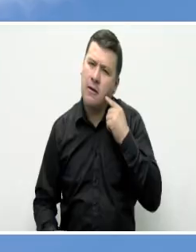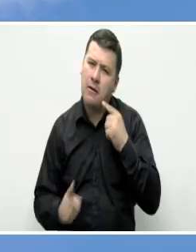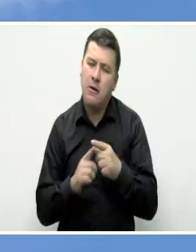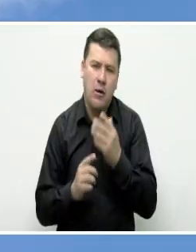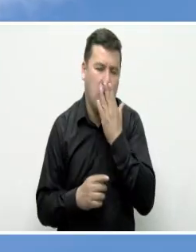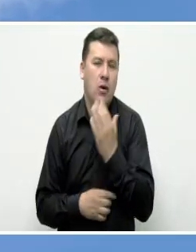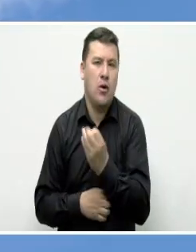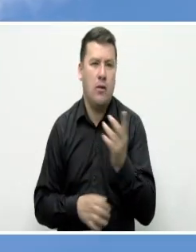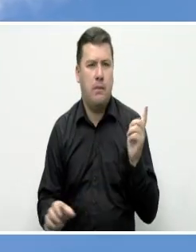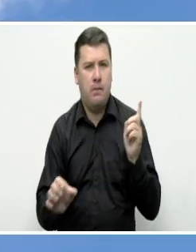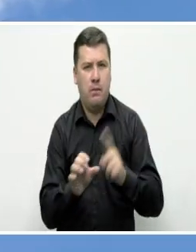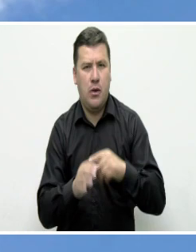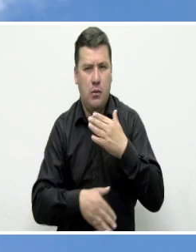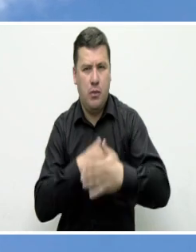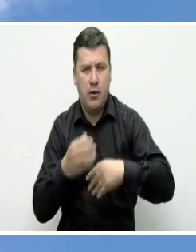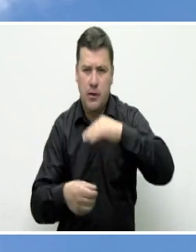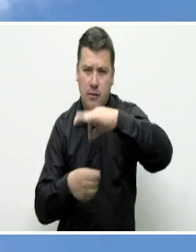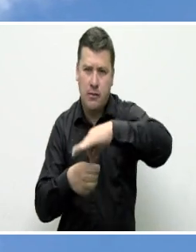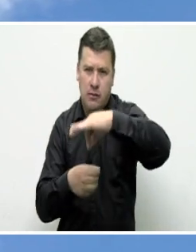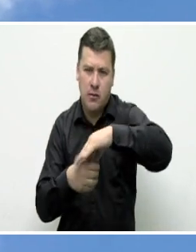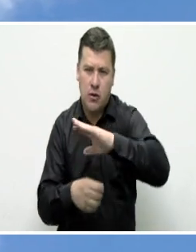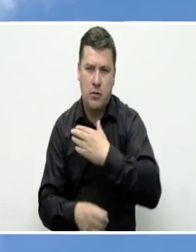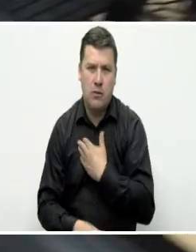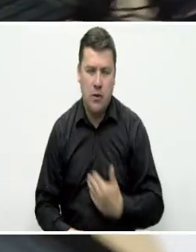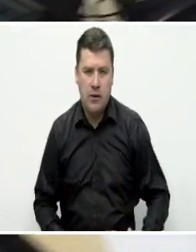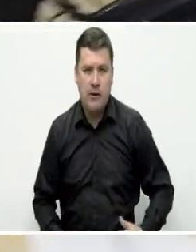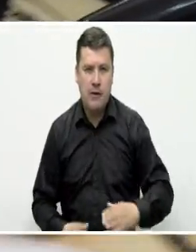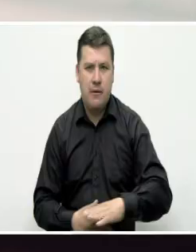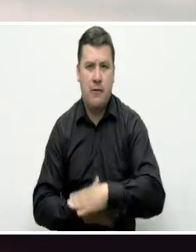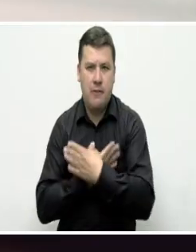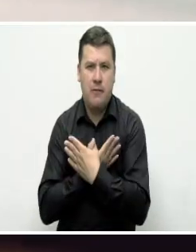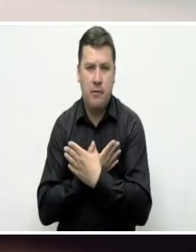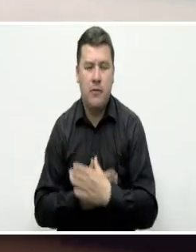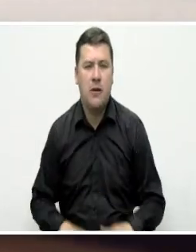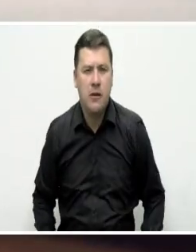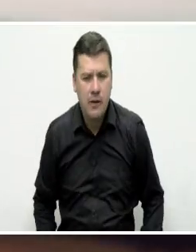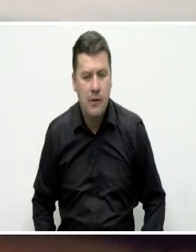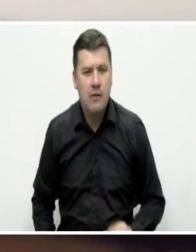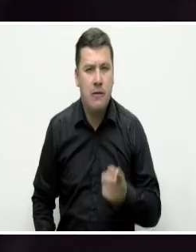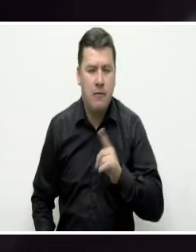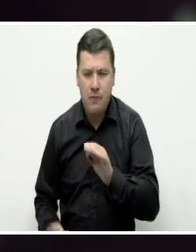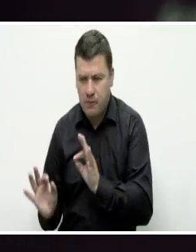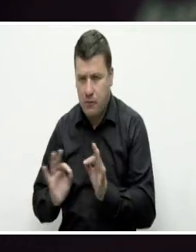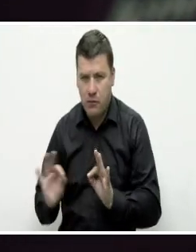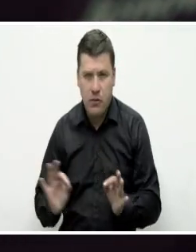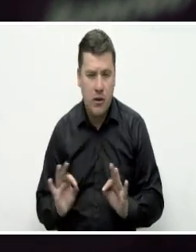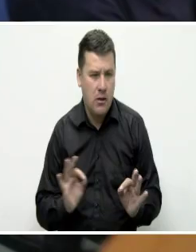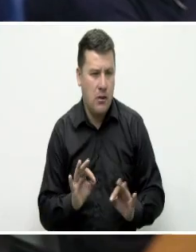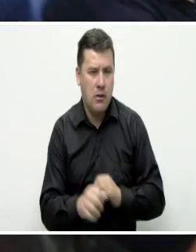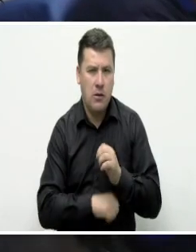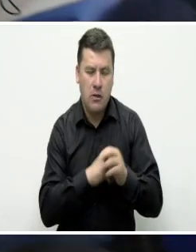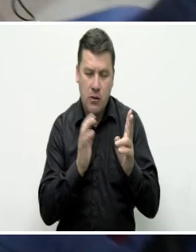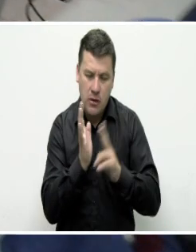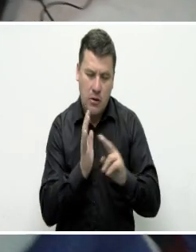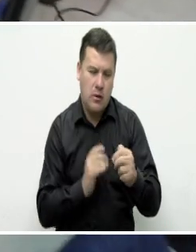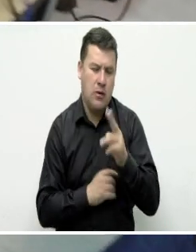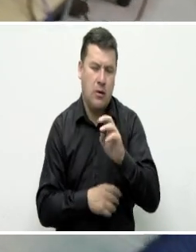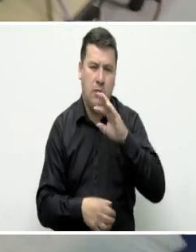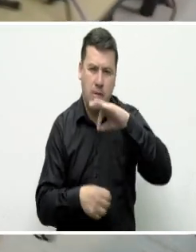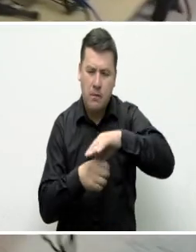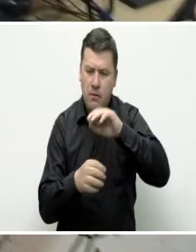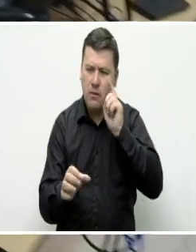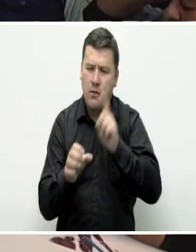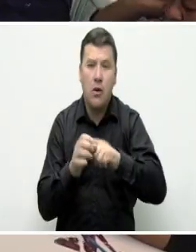número de inscritos en un proceso electoral para Presidente de la República. También en términos de logística, las elecciones de 2018 registraron